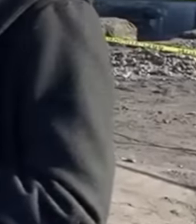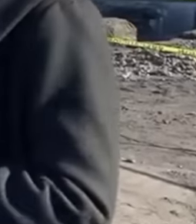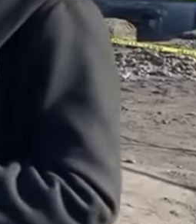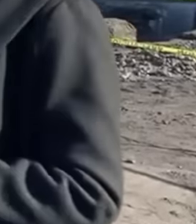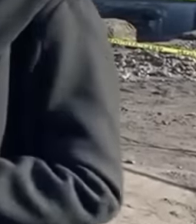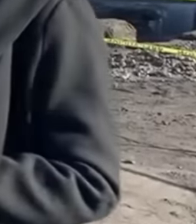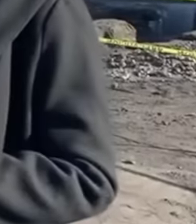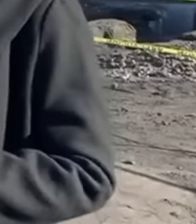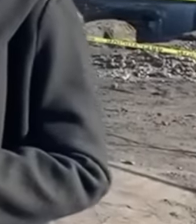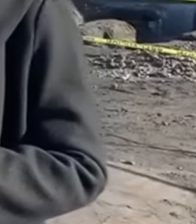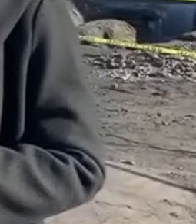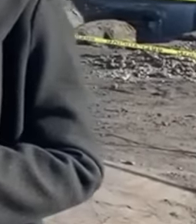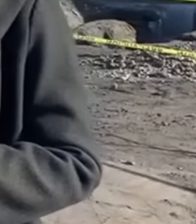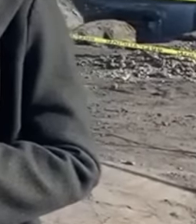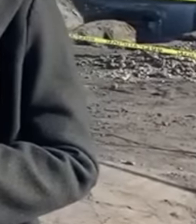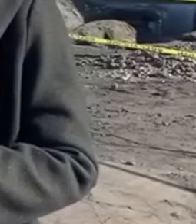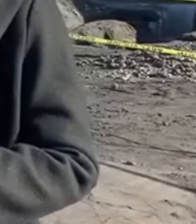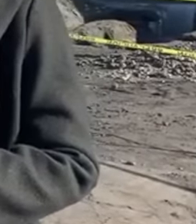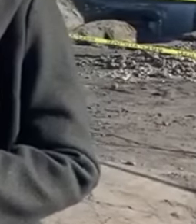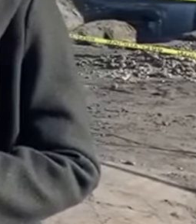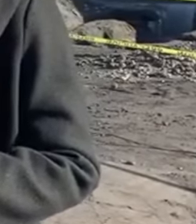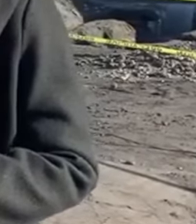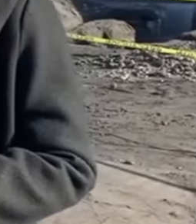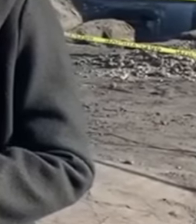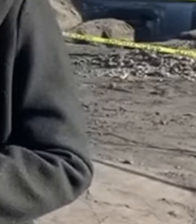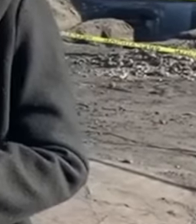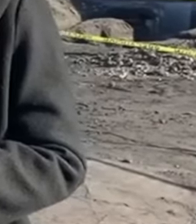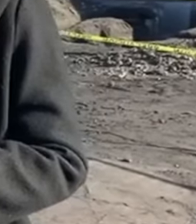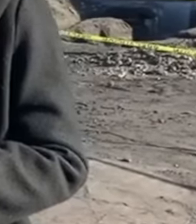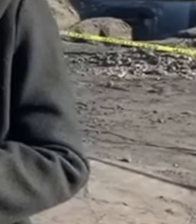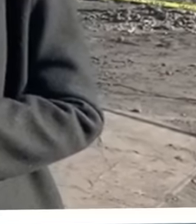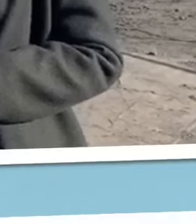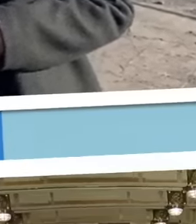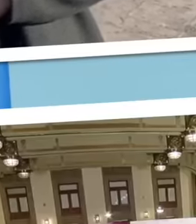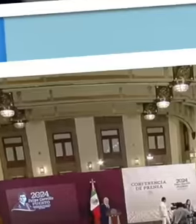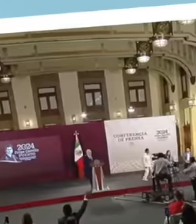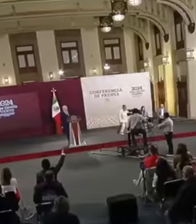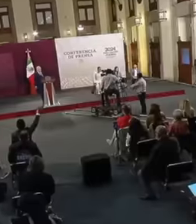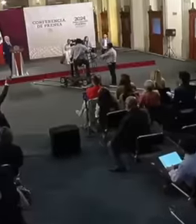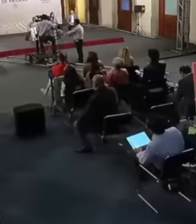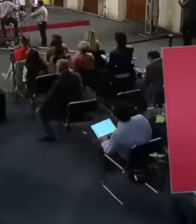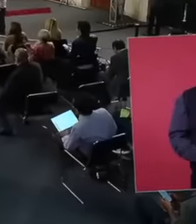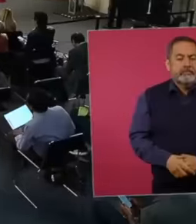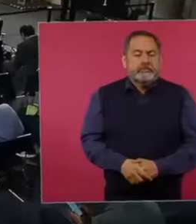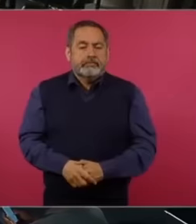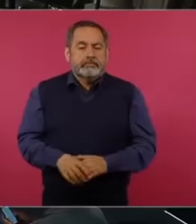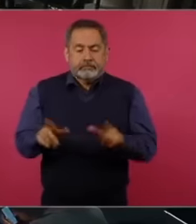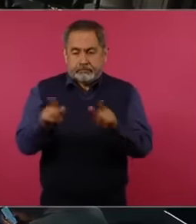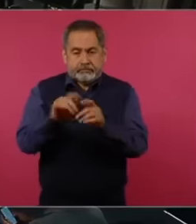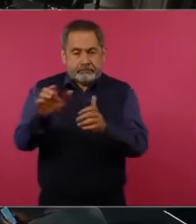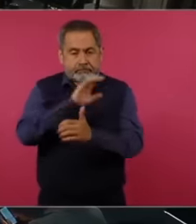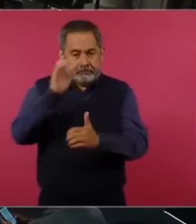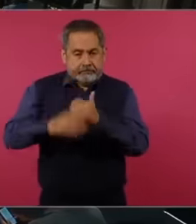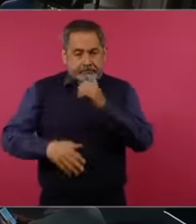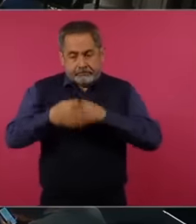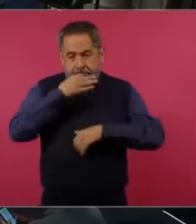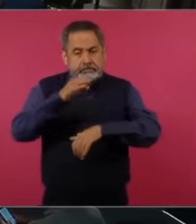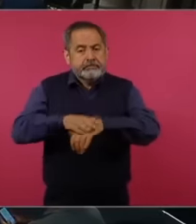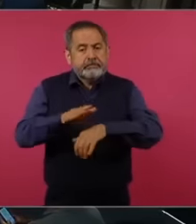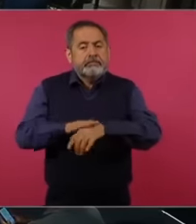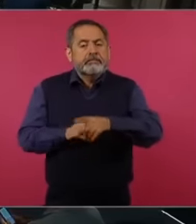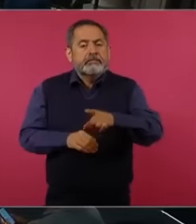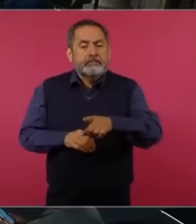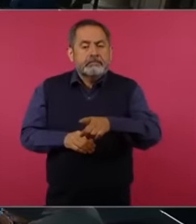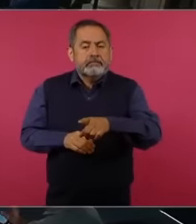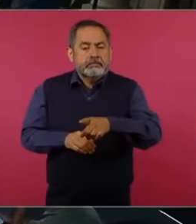seguiremos dándole seguimiento a este plan de justicia para Pasta de Conchos. Ya para terminar, mire, vamos